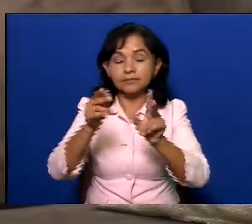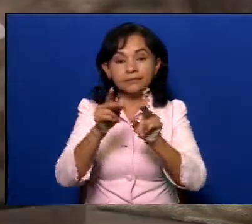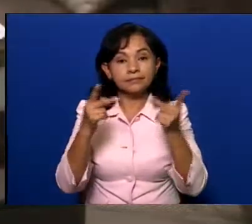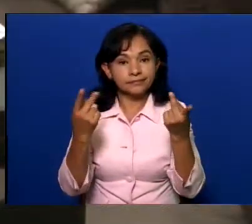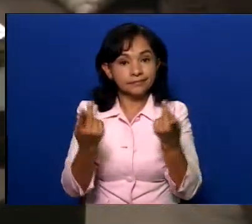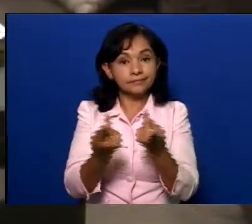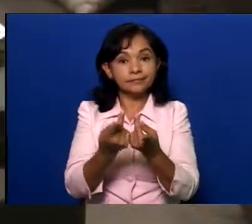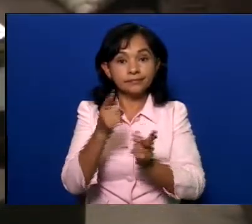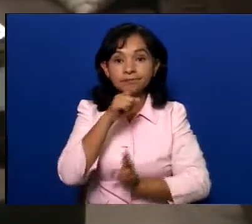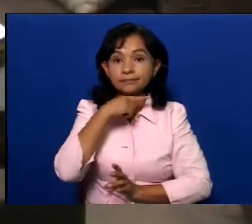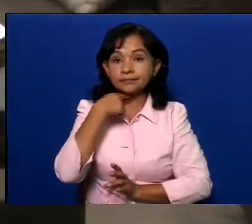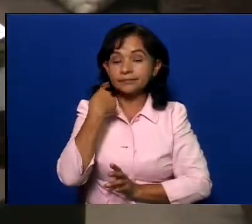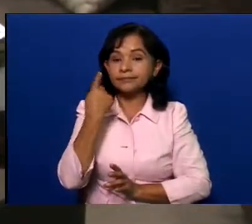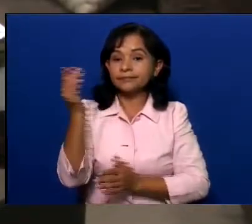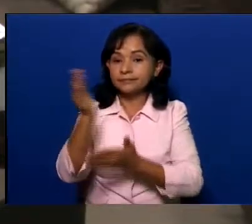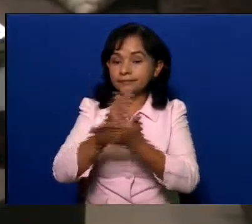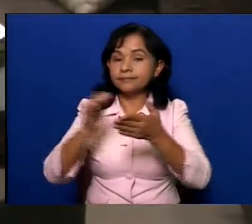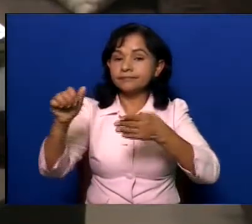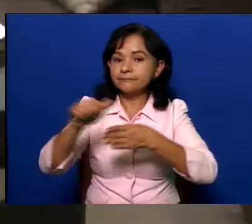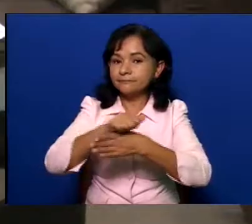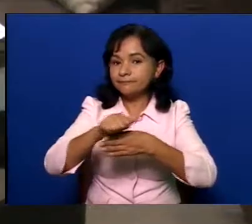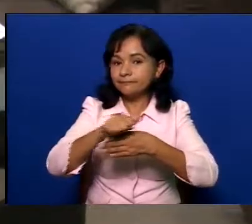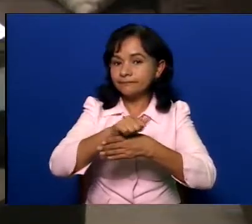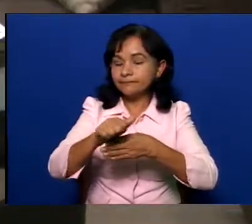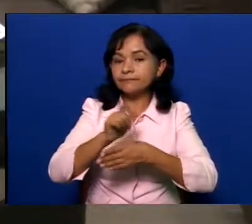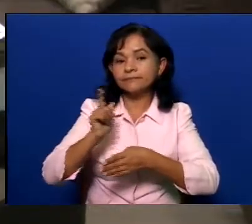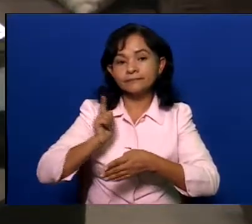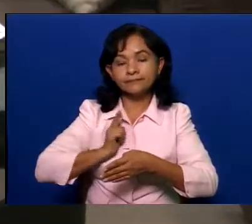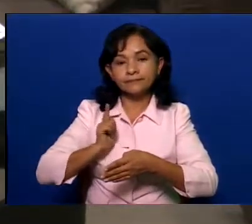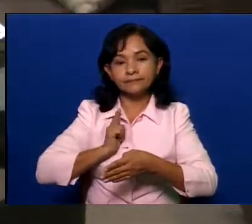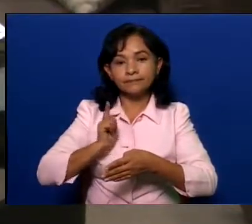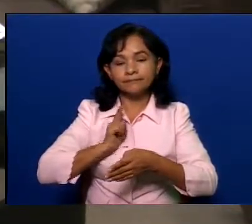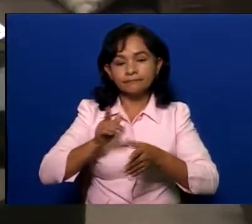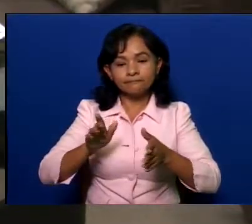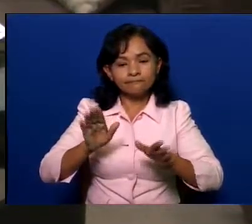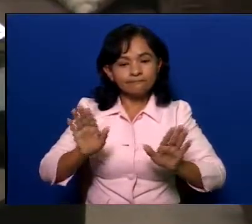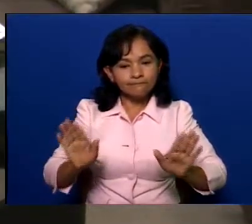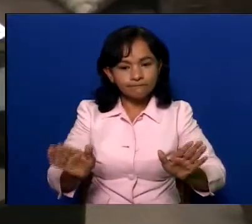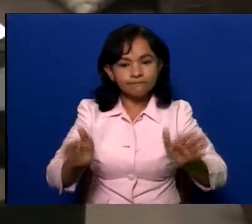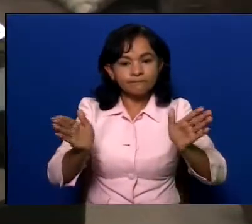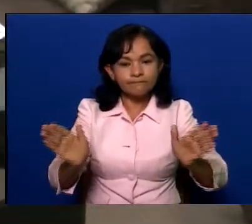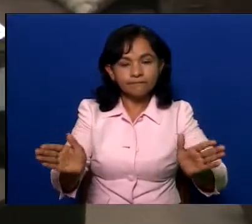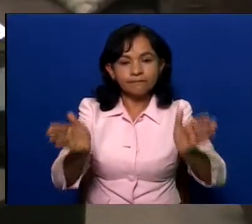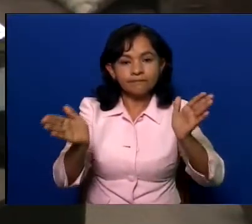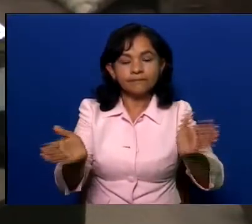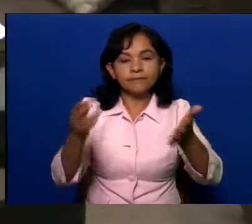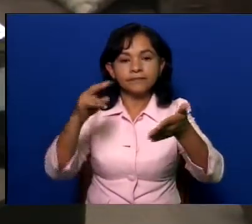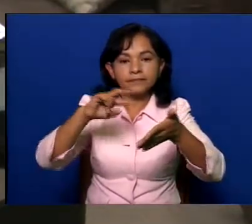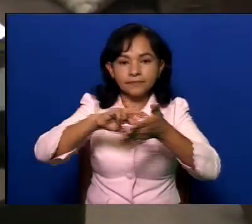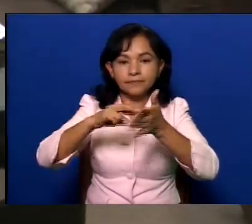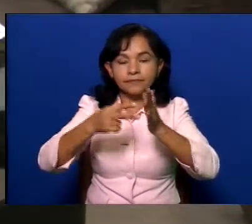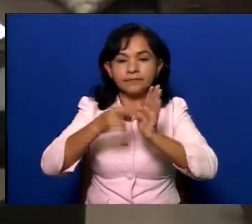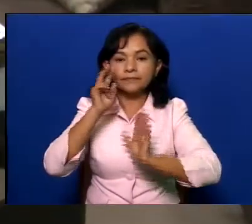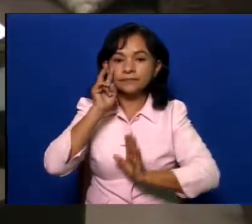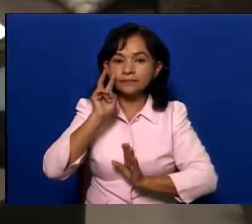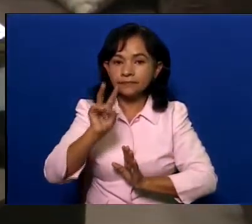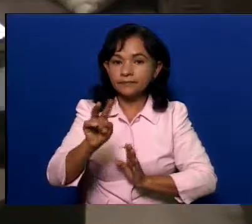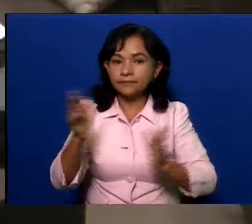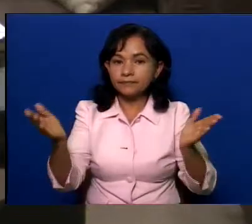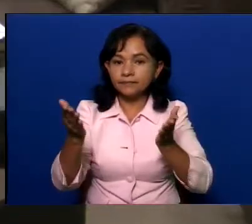mascota, pues coinciden distintas organismos internacionales y grupos